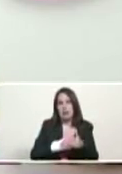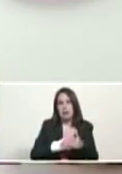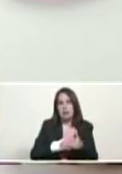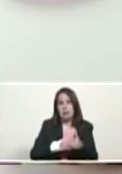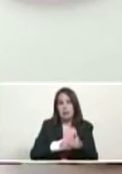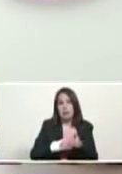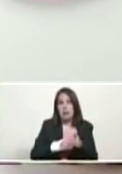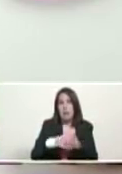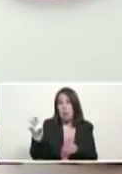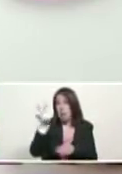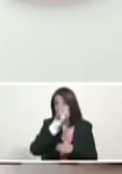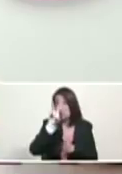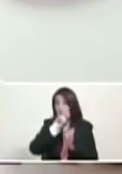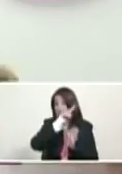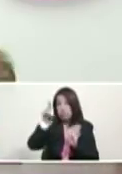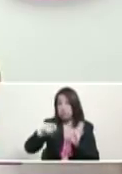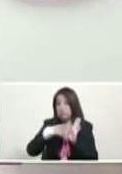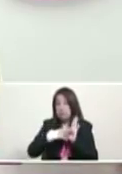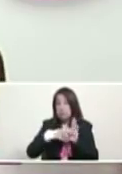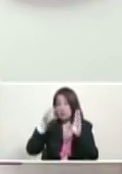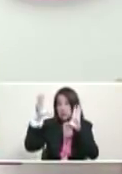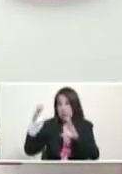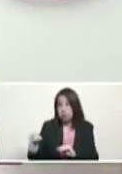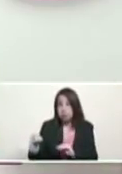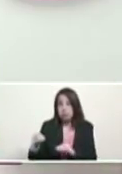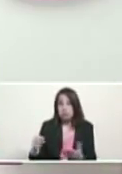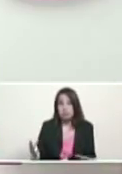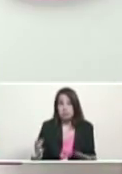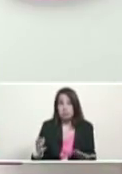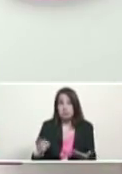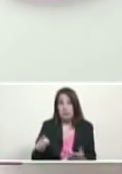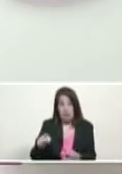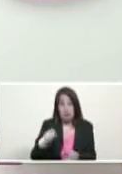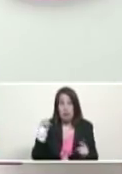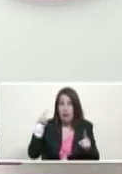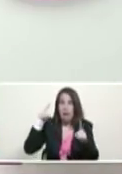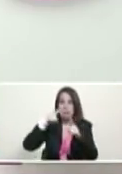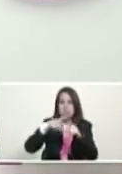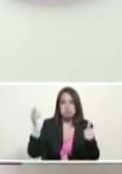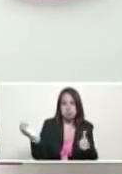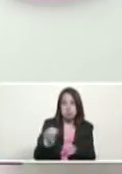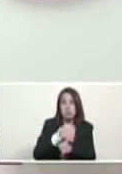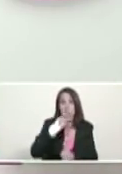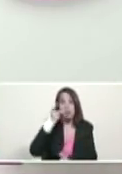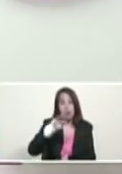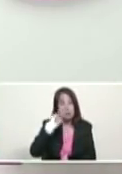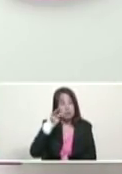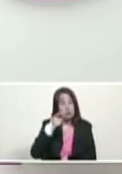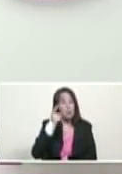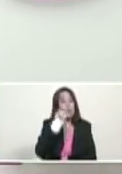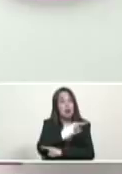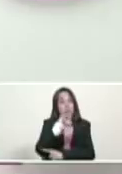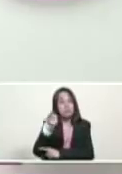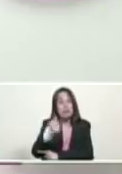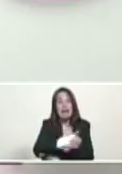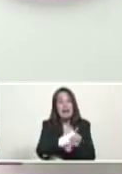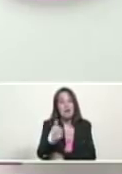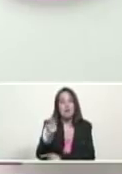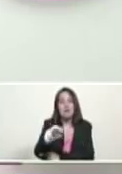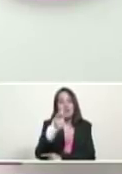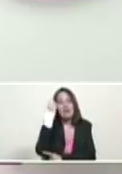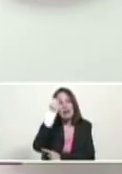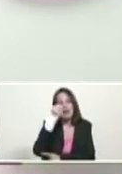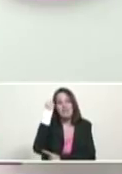que por esta vía, sí, iban a lograr sus objetivos políticos. Y es donde yo quiero reflexionar con